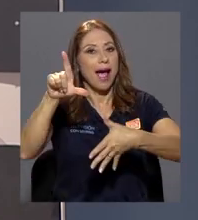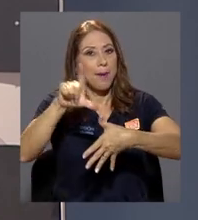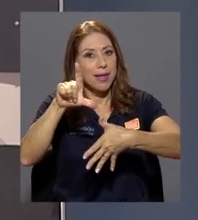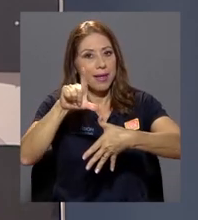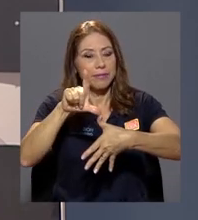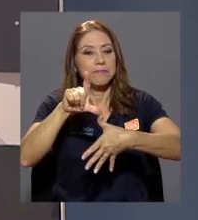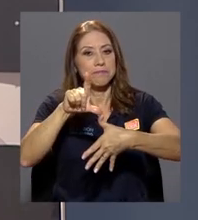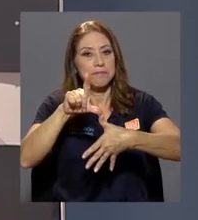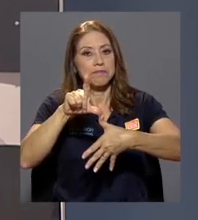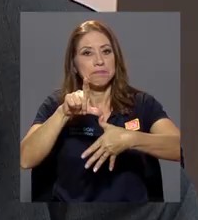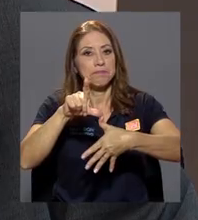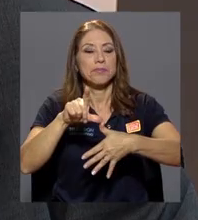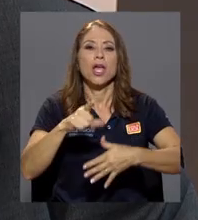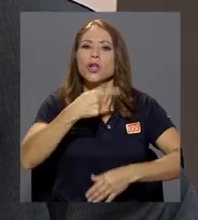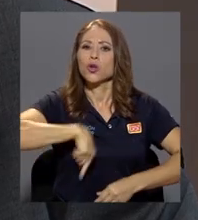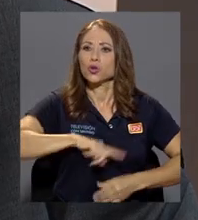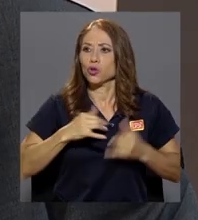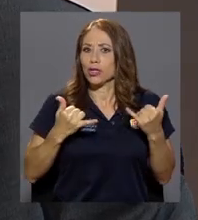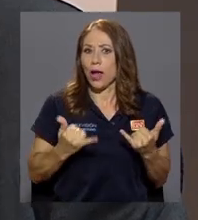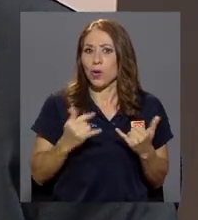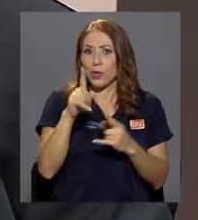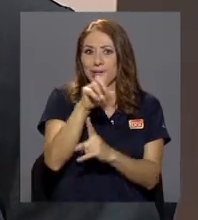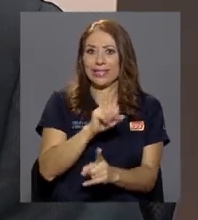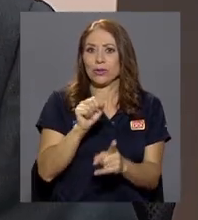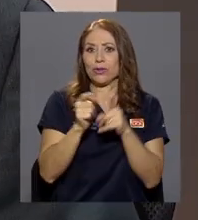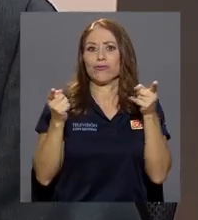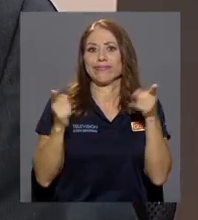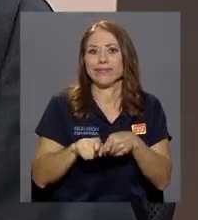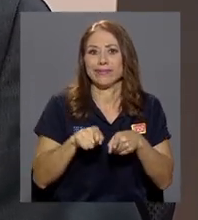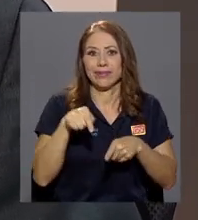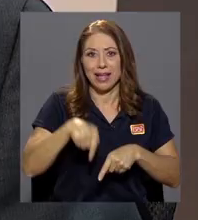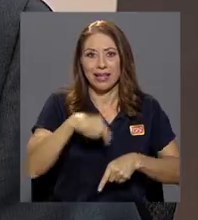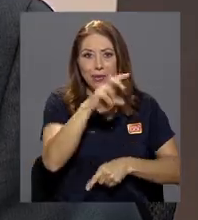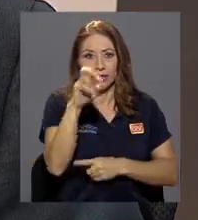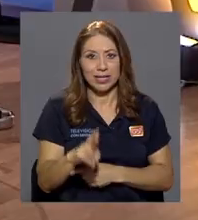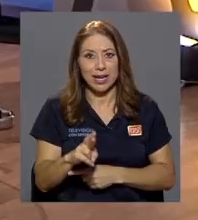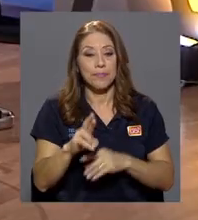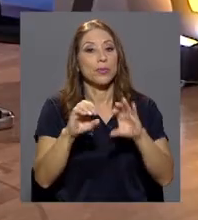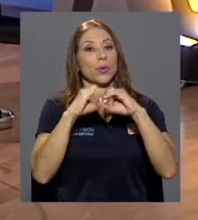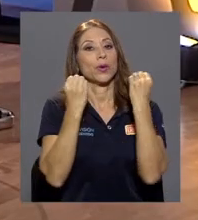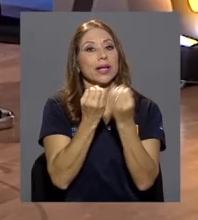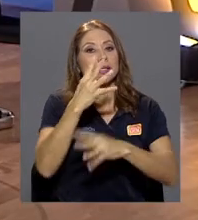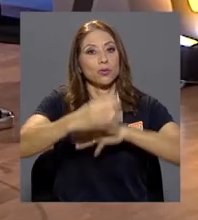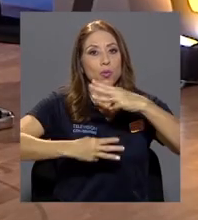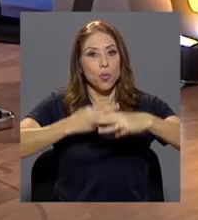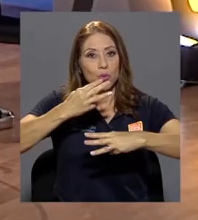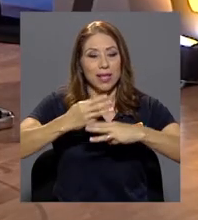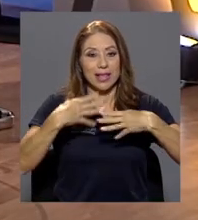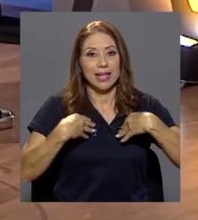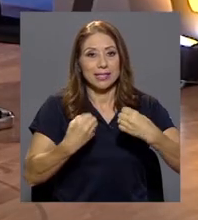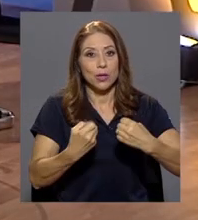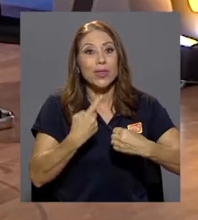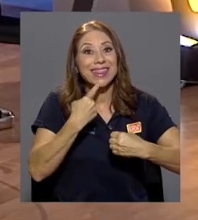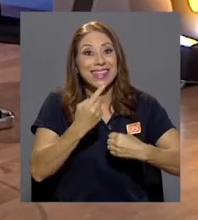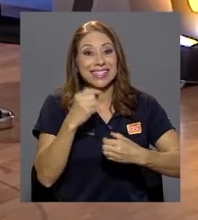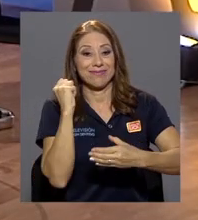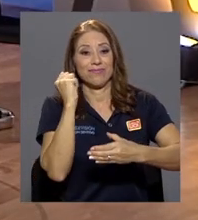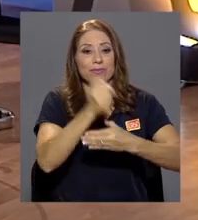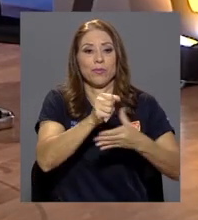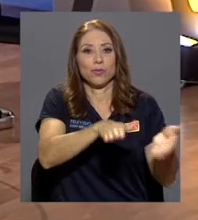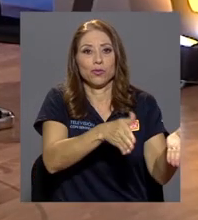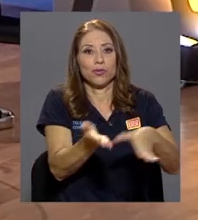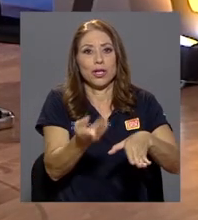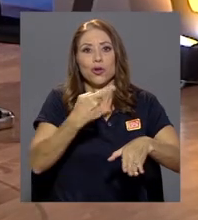latina vivimos un momento cultural en nuestro país donde la organización mundial de la salud dice que los homicidios nos ponen